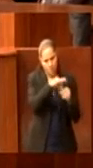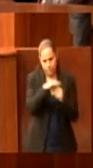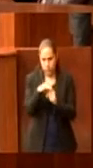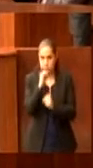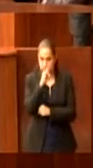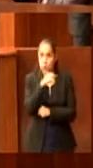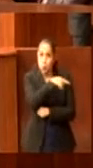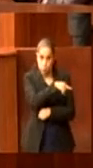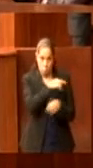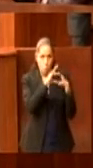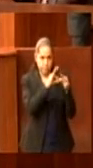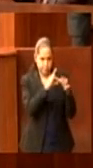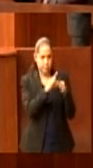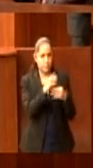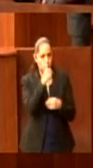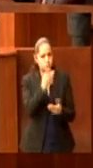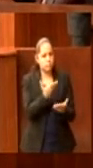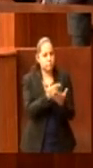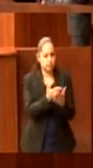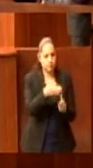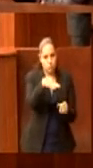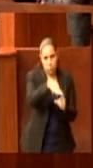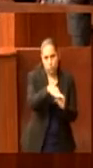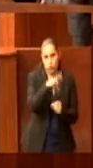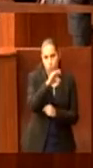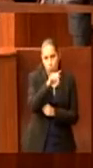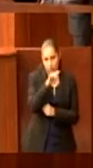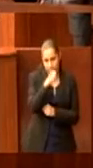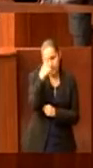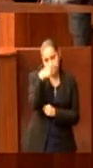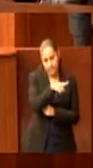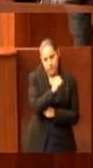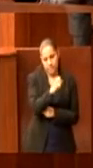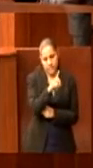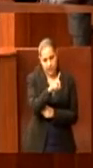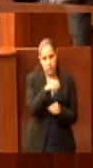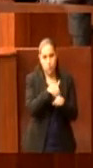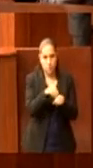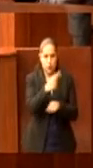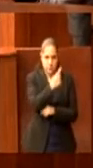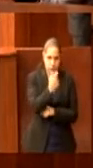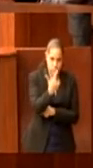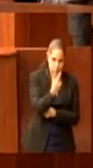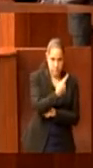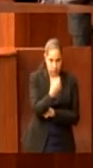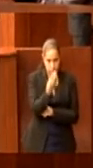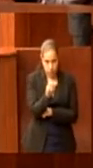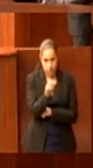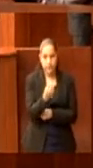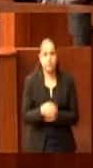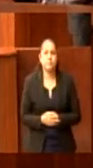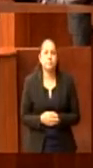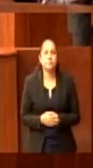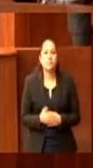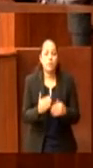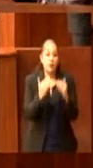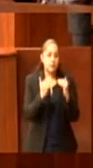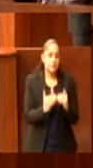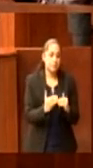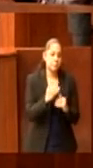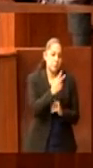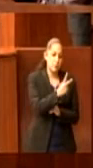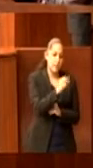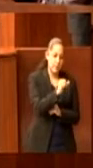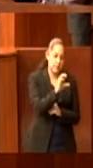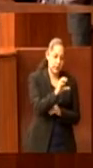anuncia la emisión de votos concurrentes en los procedimientos sancionadores de órgano distrital 107 y 109 por otra parte los procedimientos sancionadores de órganos